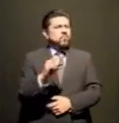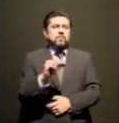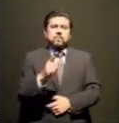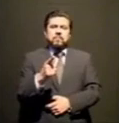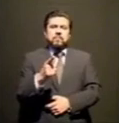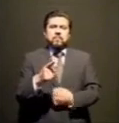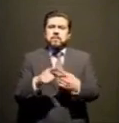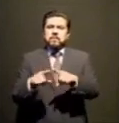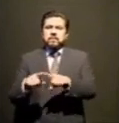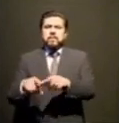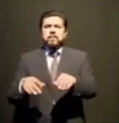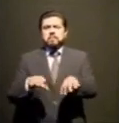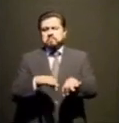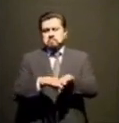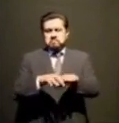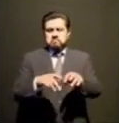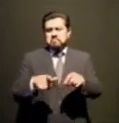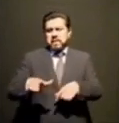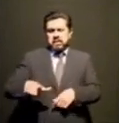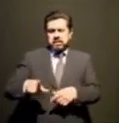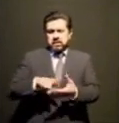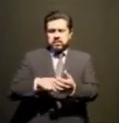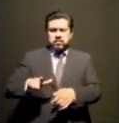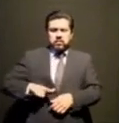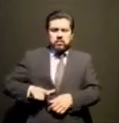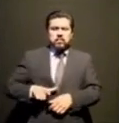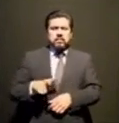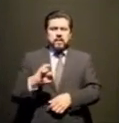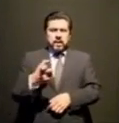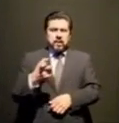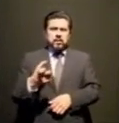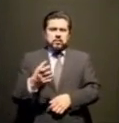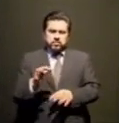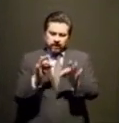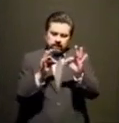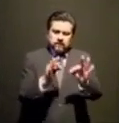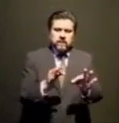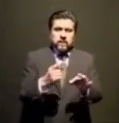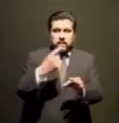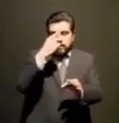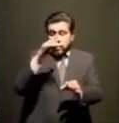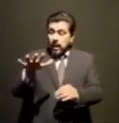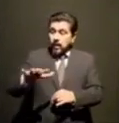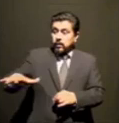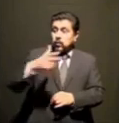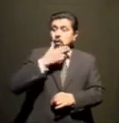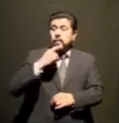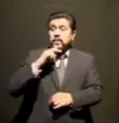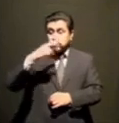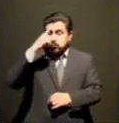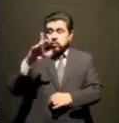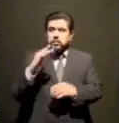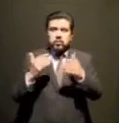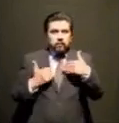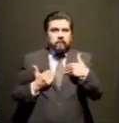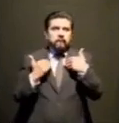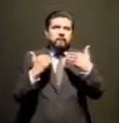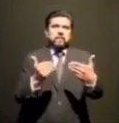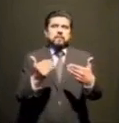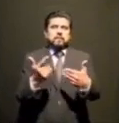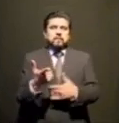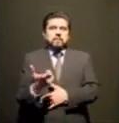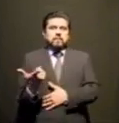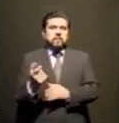ciudadanía vuelva a confiar en las instituciones y para revitalizar la participación